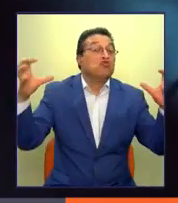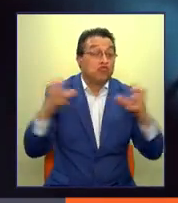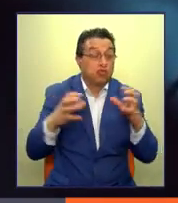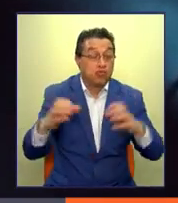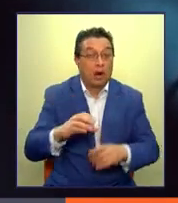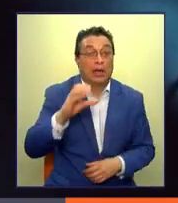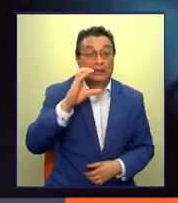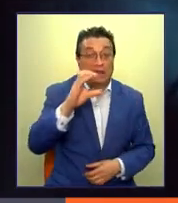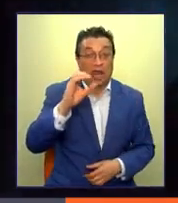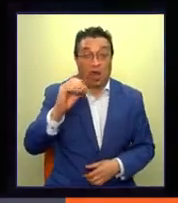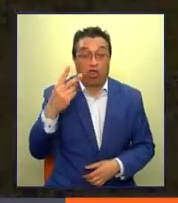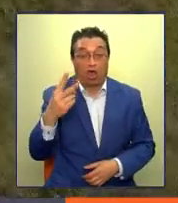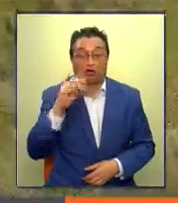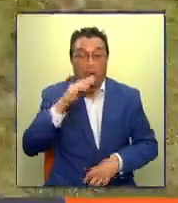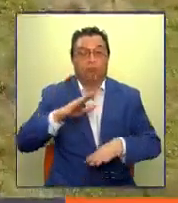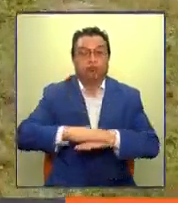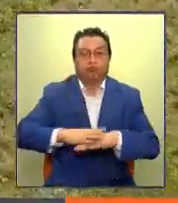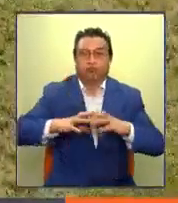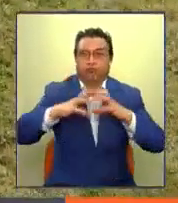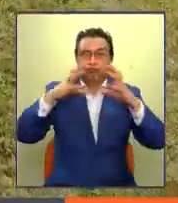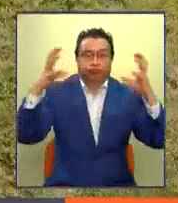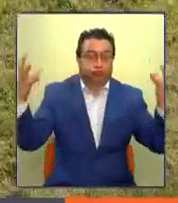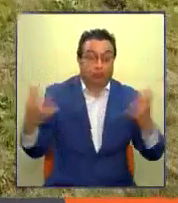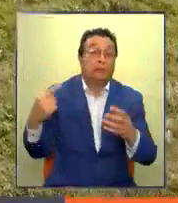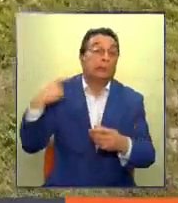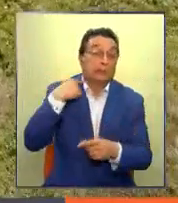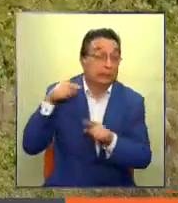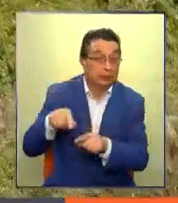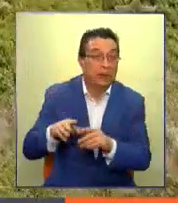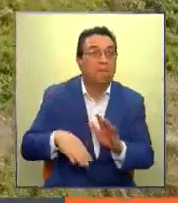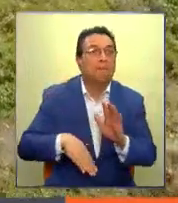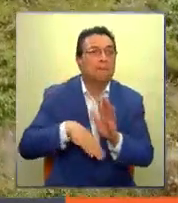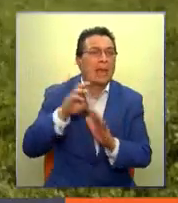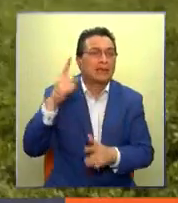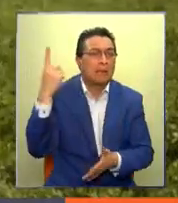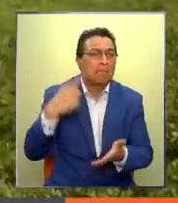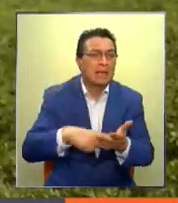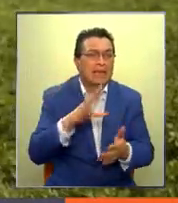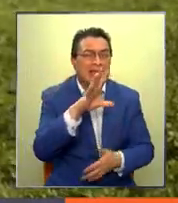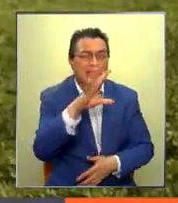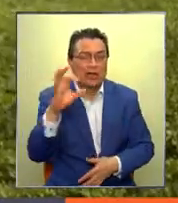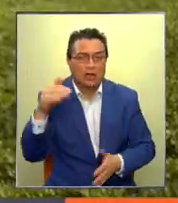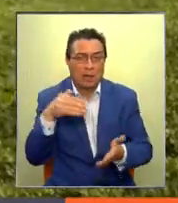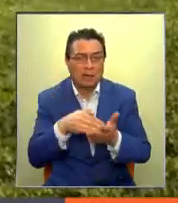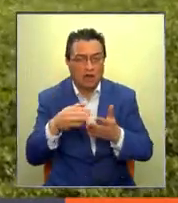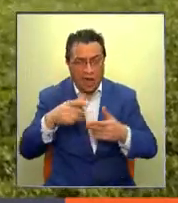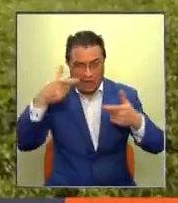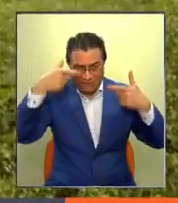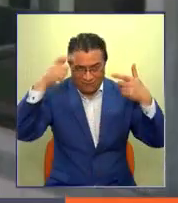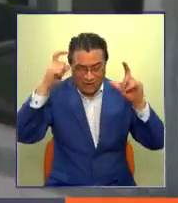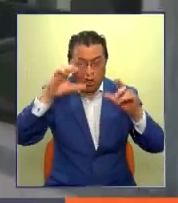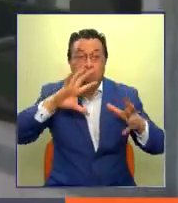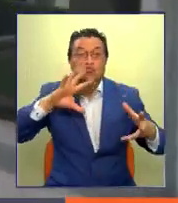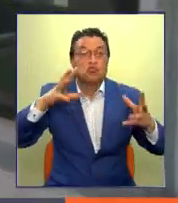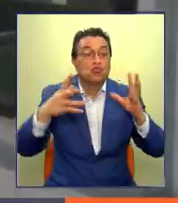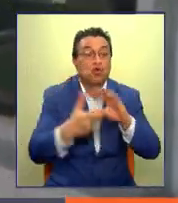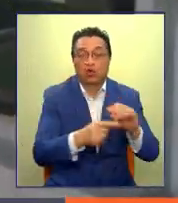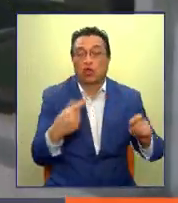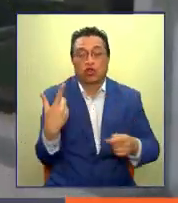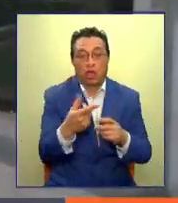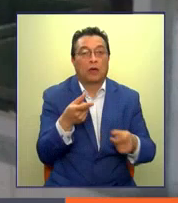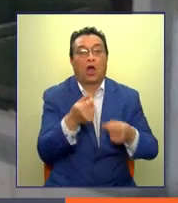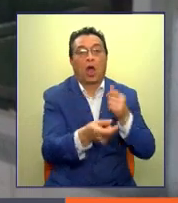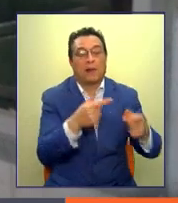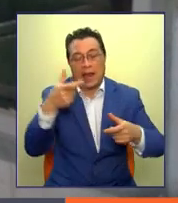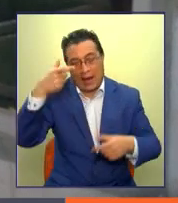CO2 para poder retener el calor. Existen más de 1.500 millones de vacunos en el mundo para satisfacer la demanda de productos como